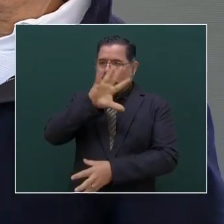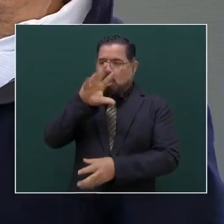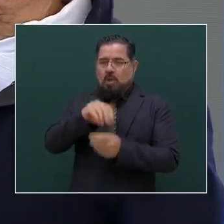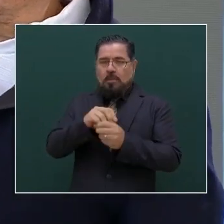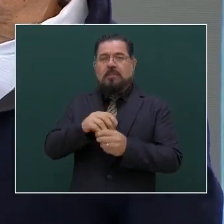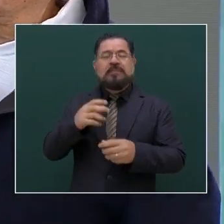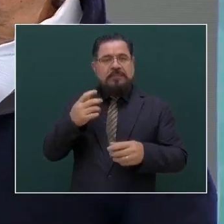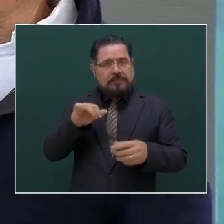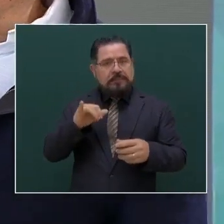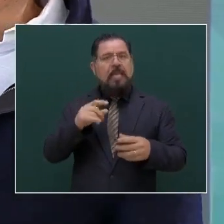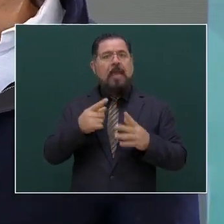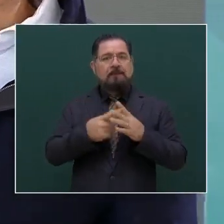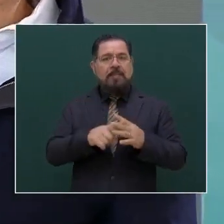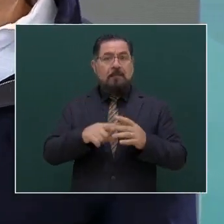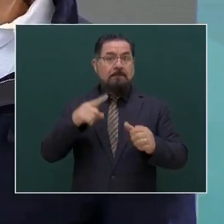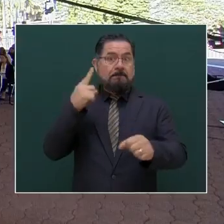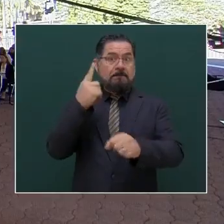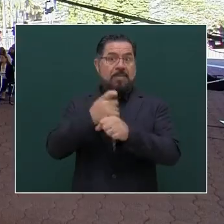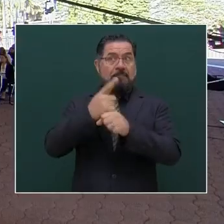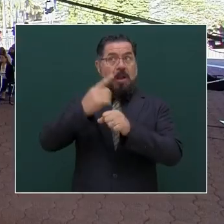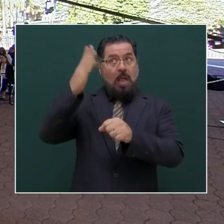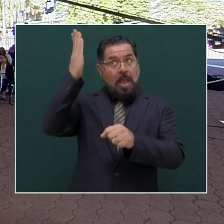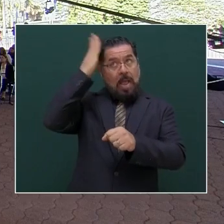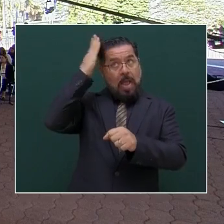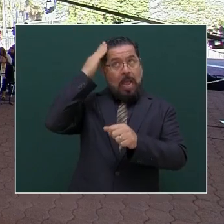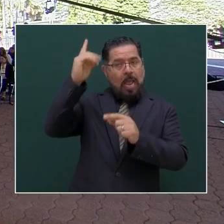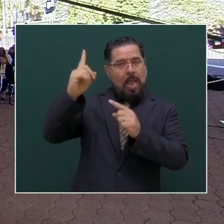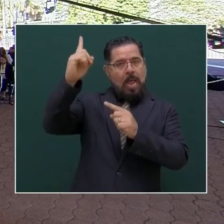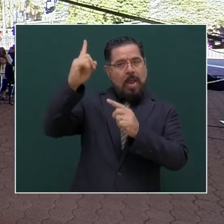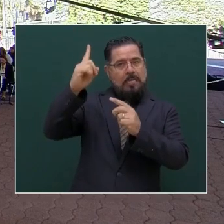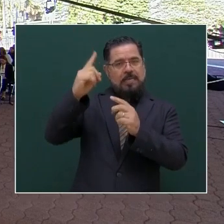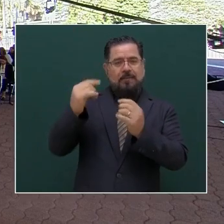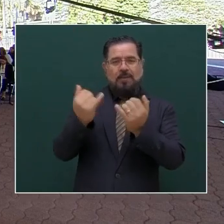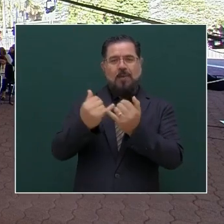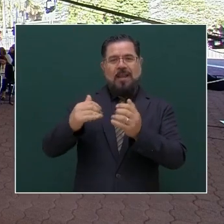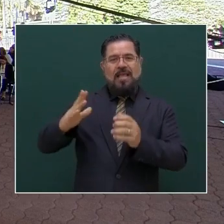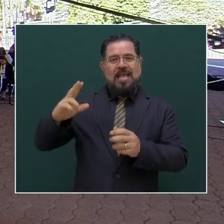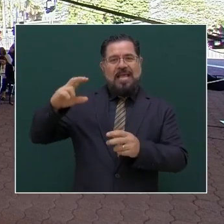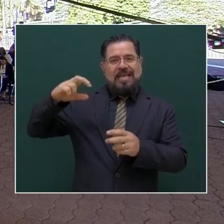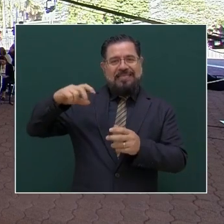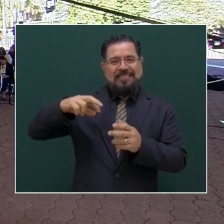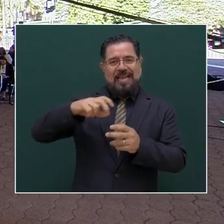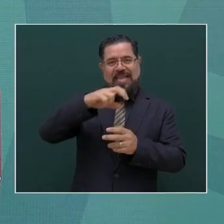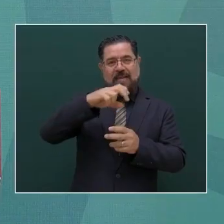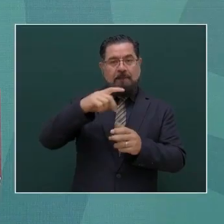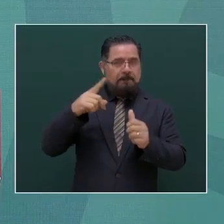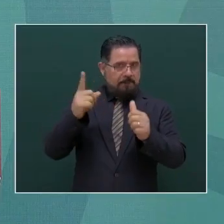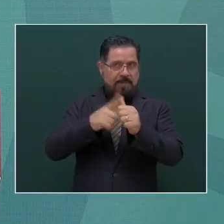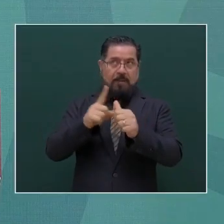Empezamos a limpiar de arriba para abajo, como se barren las escaleras, pero falta.